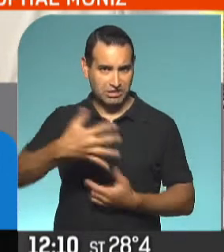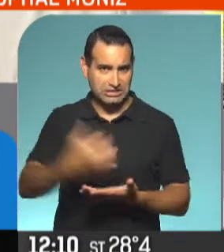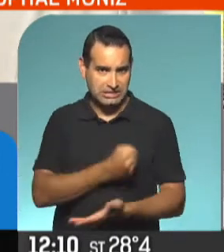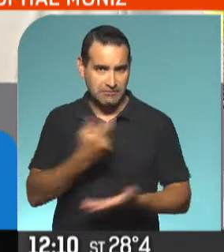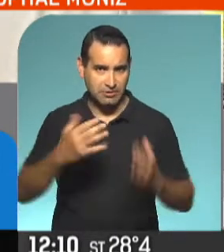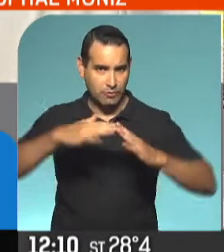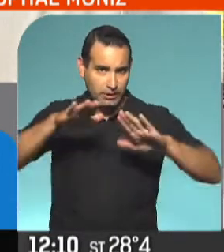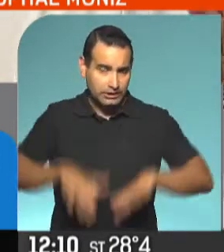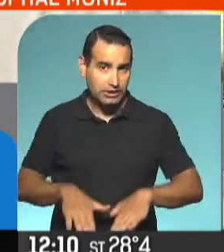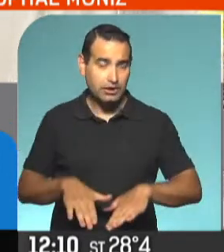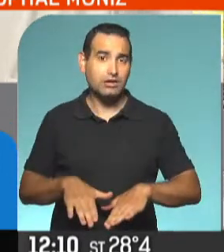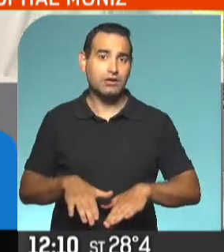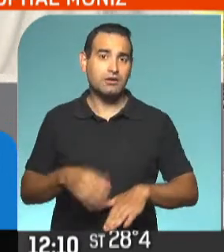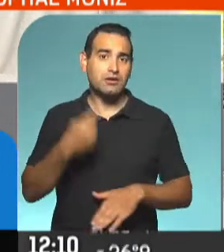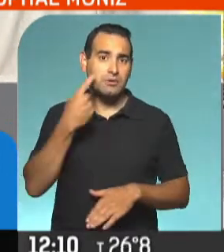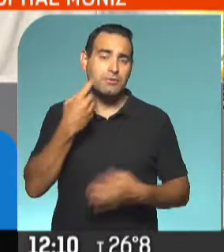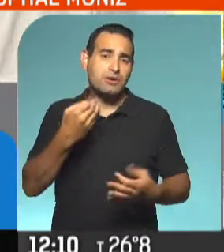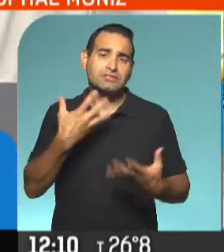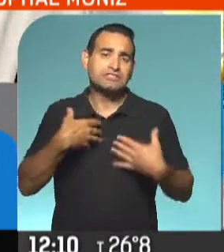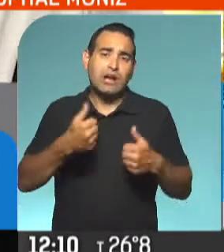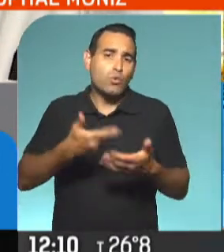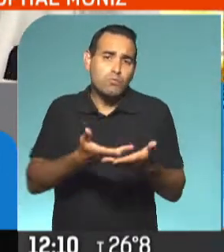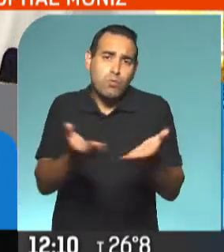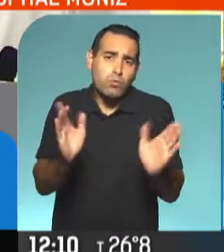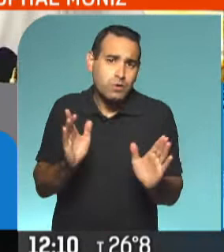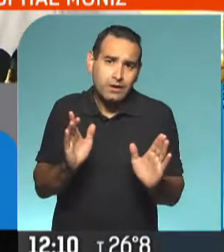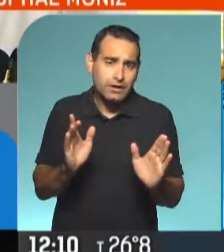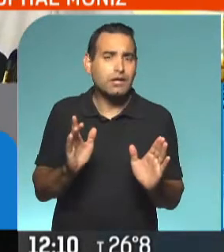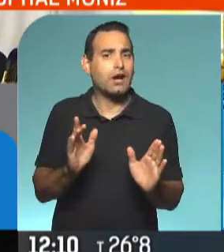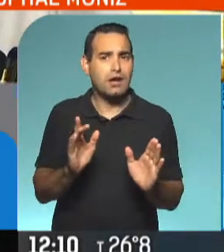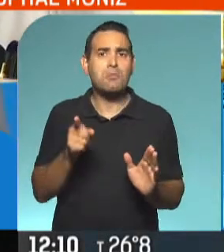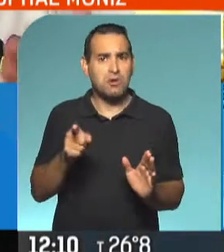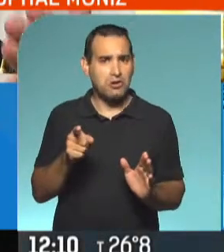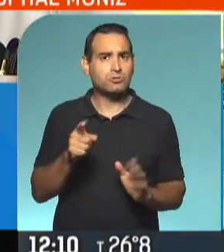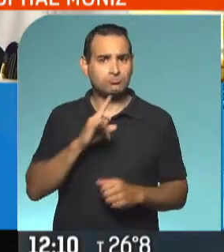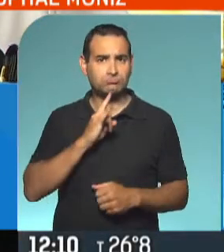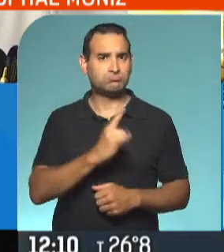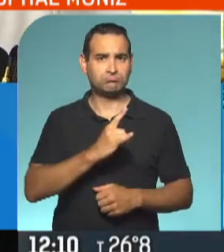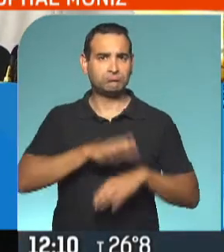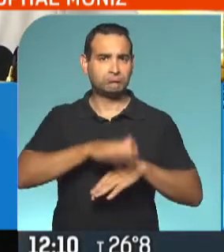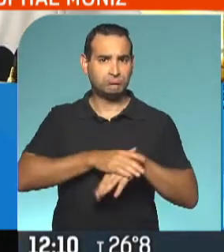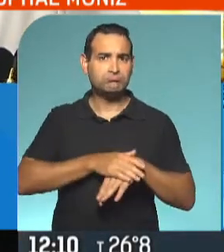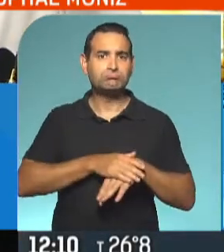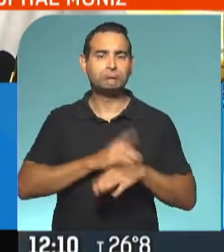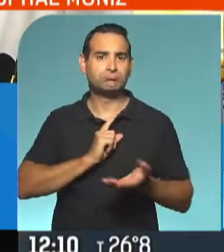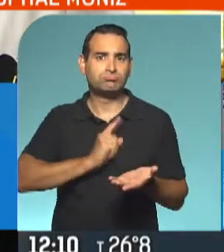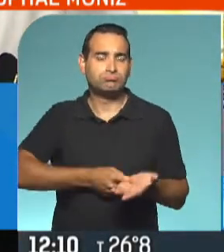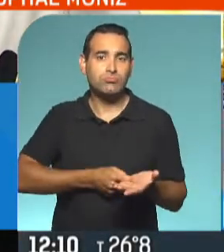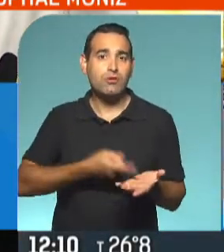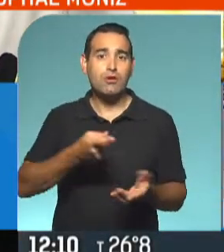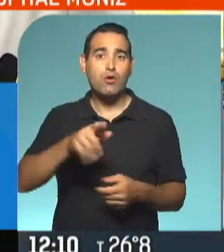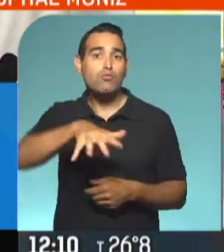cuestión relacionada con la salud pública, una salud pública que supo tomar las riendas, una comunidad que